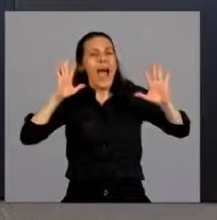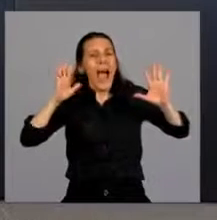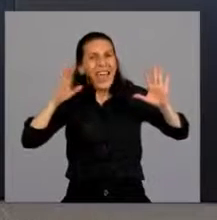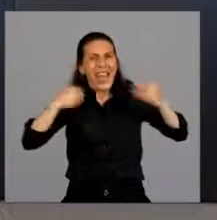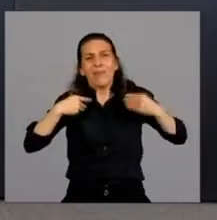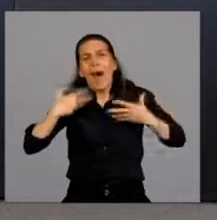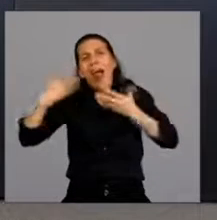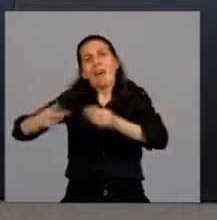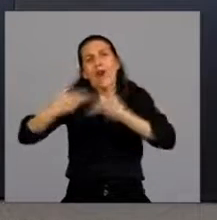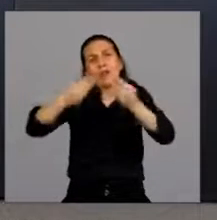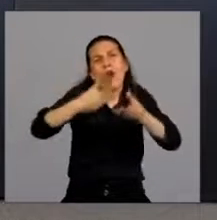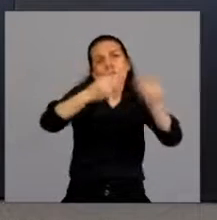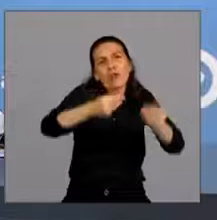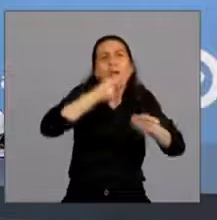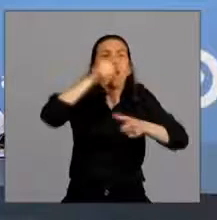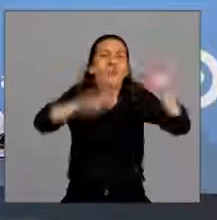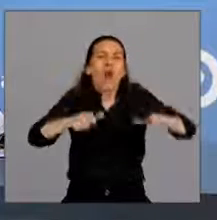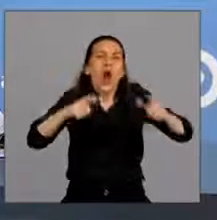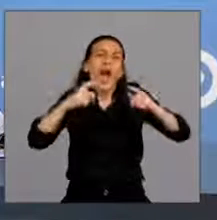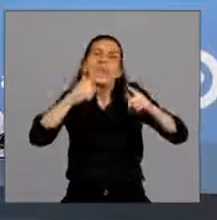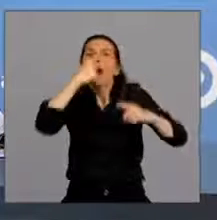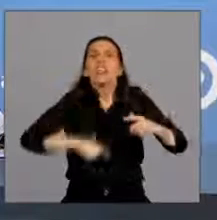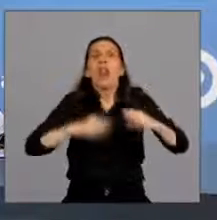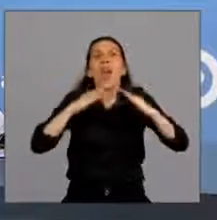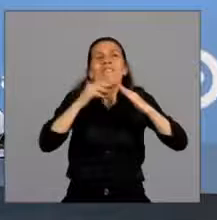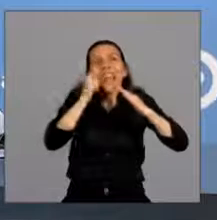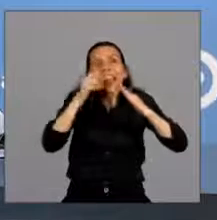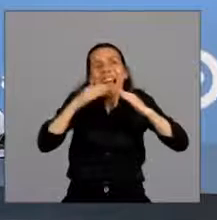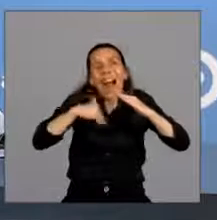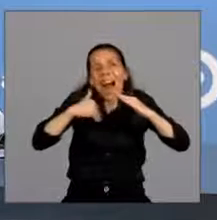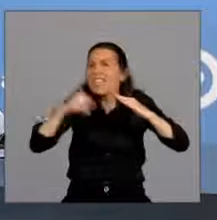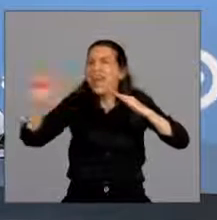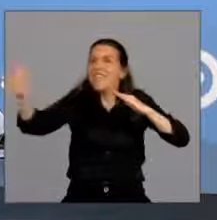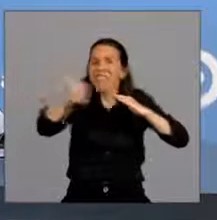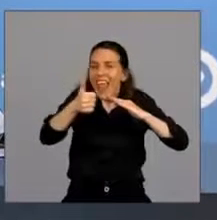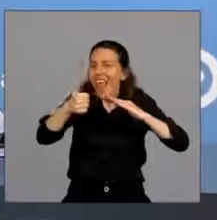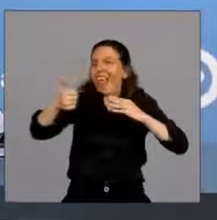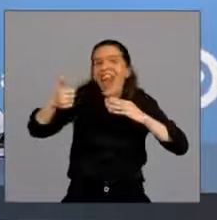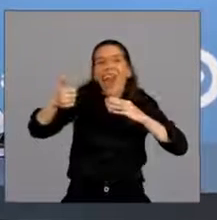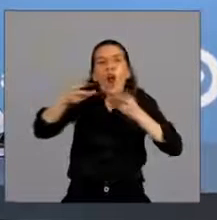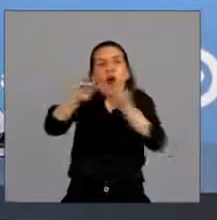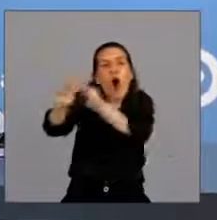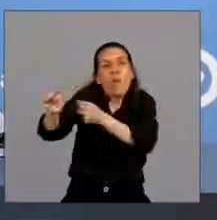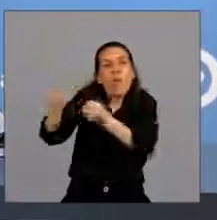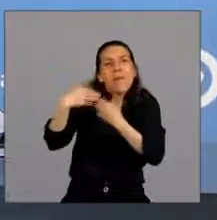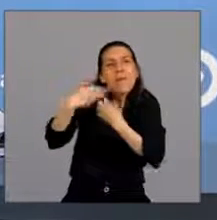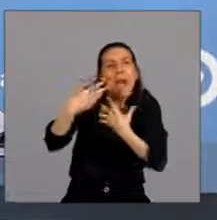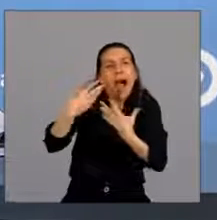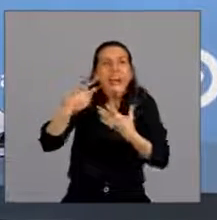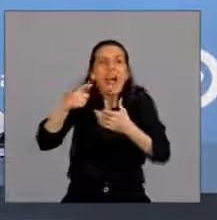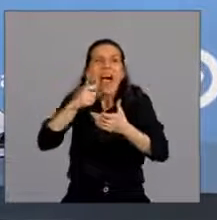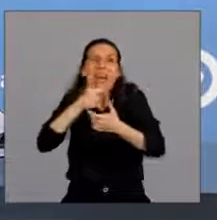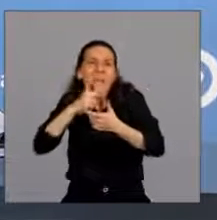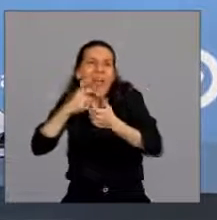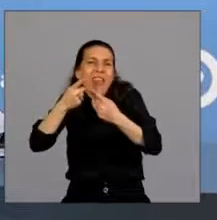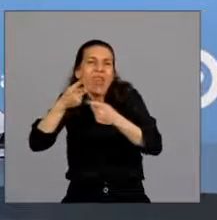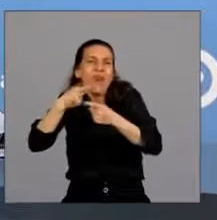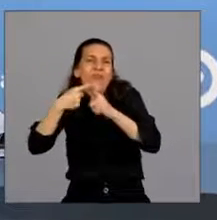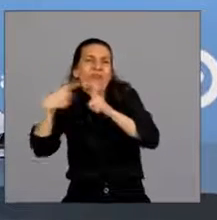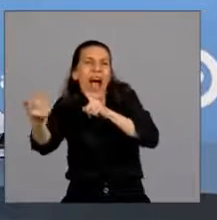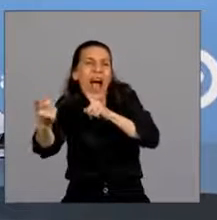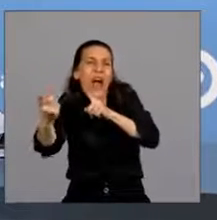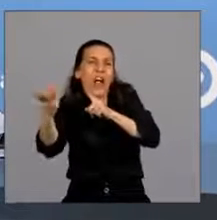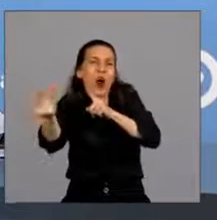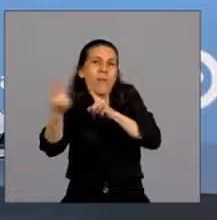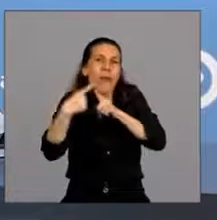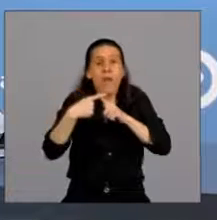puedan ayudarlos con las compras, con un trámite, con una receta, con lo que necesiten para que no salgan, más aún ahora que